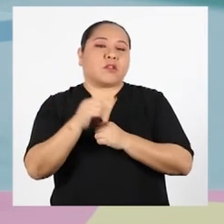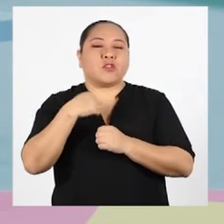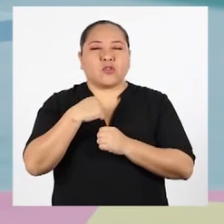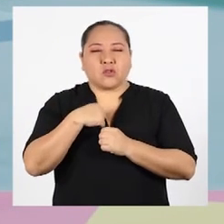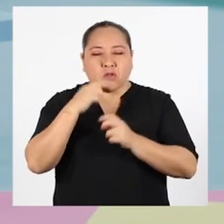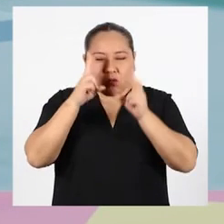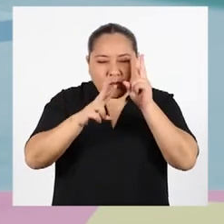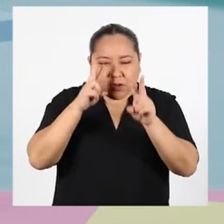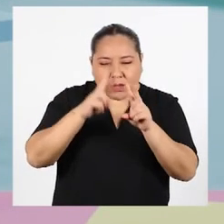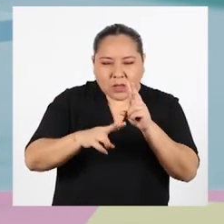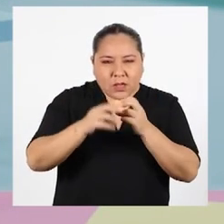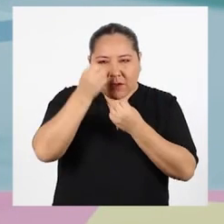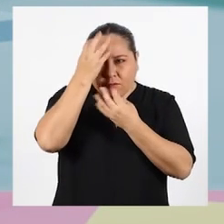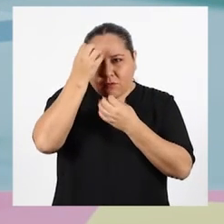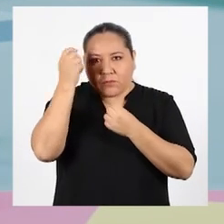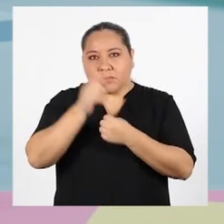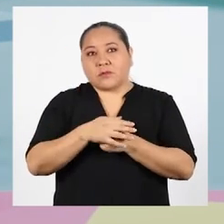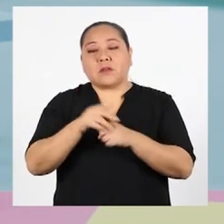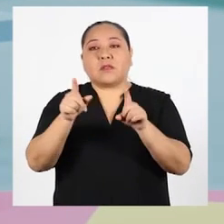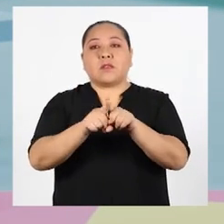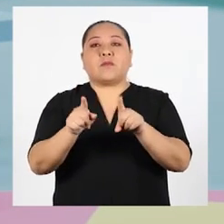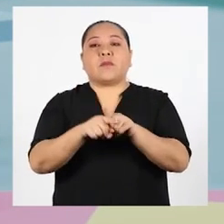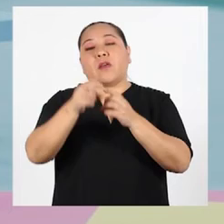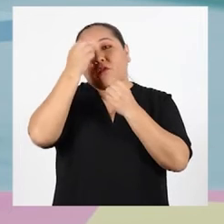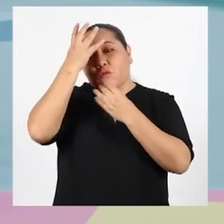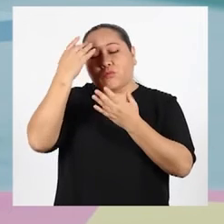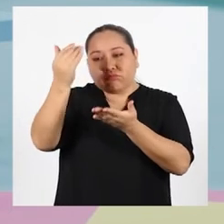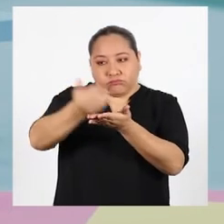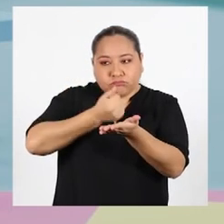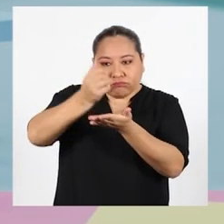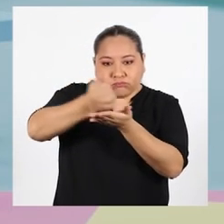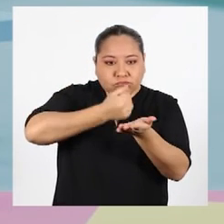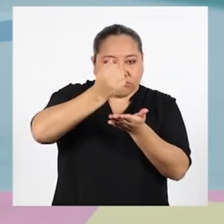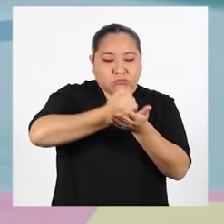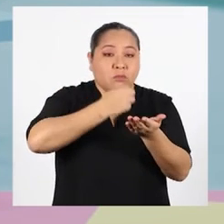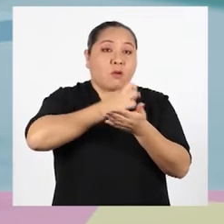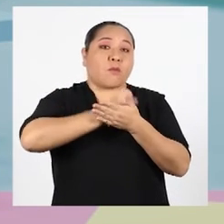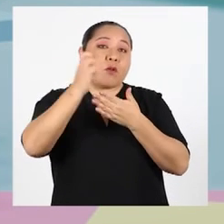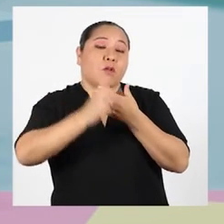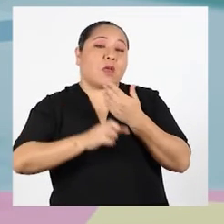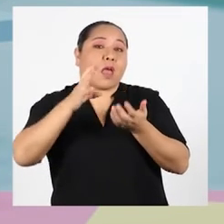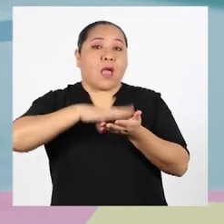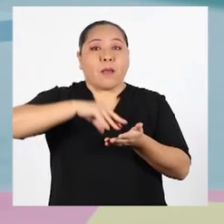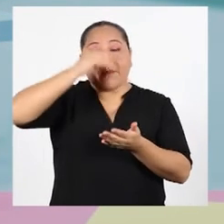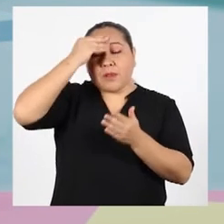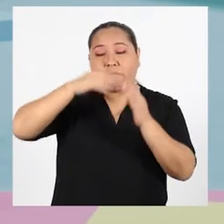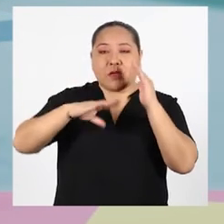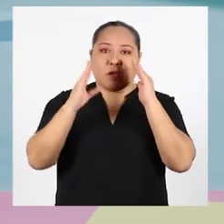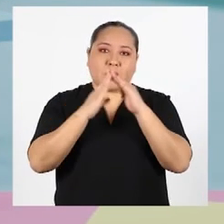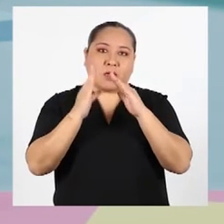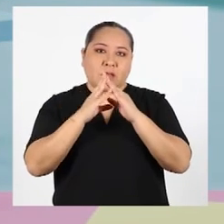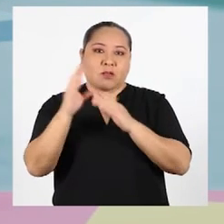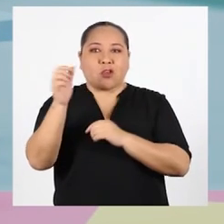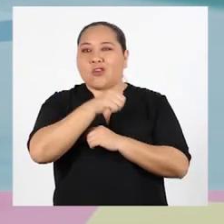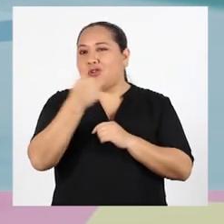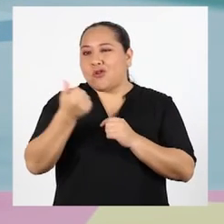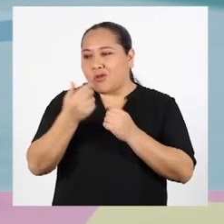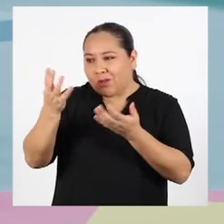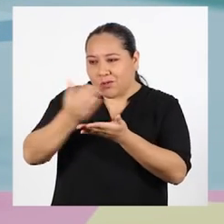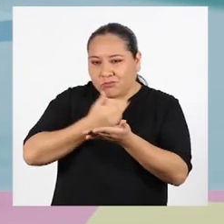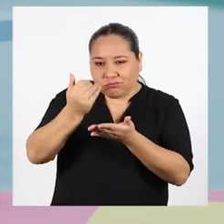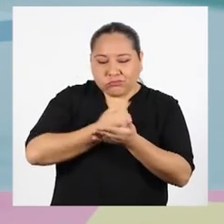me basaré en los siguientes datos y además en información que iré recogiendo de los programas de Aprendo en Casa y